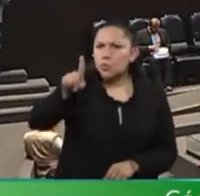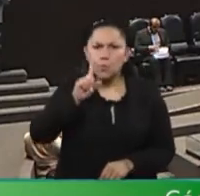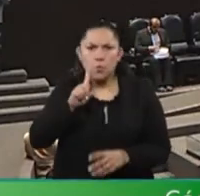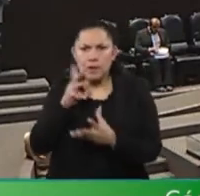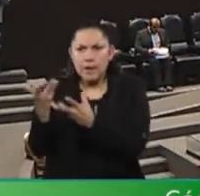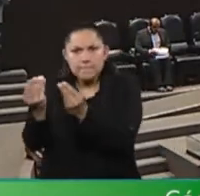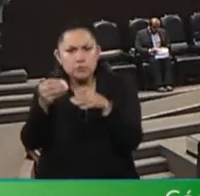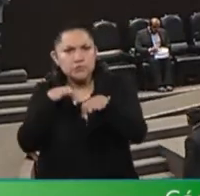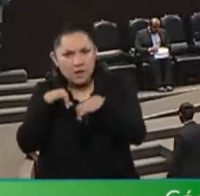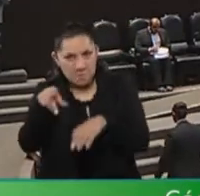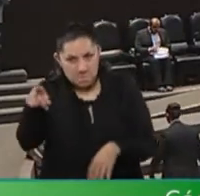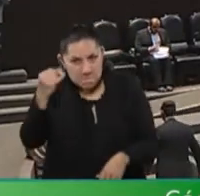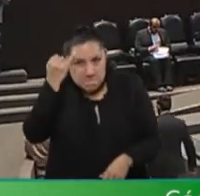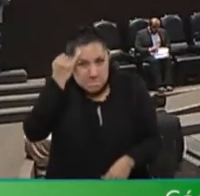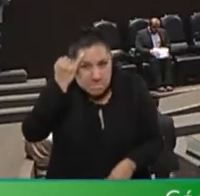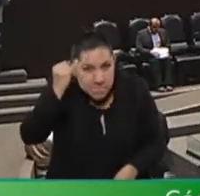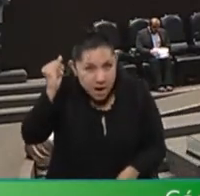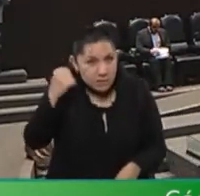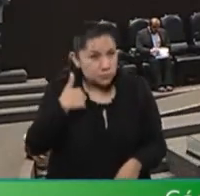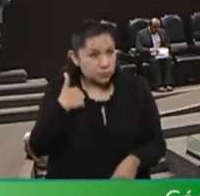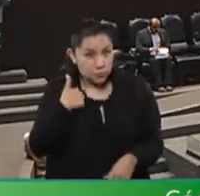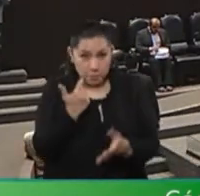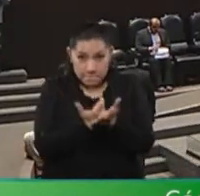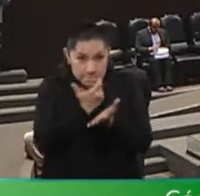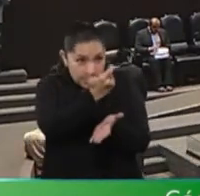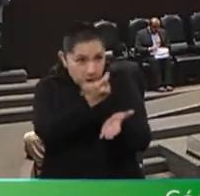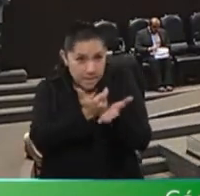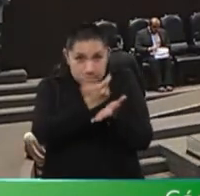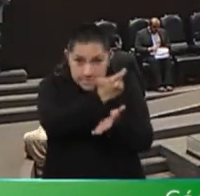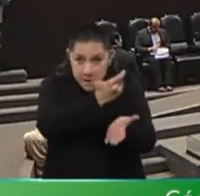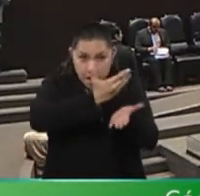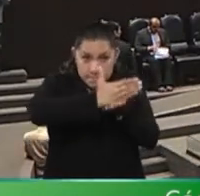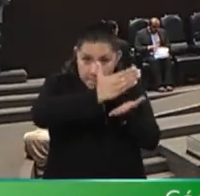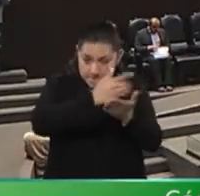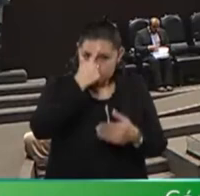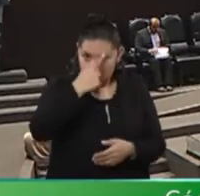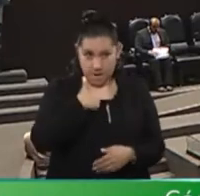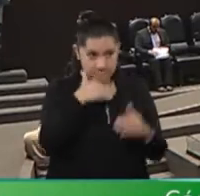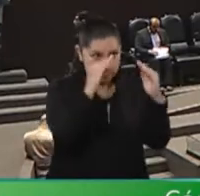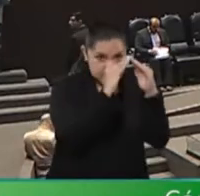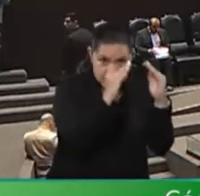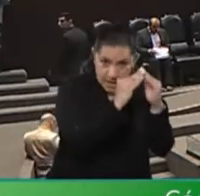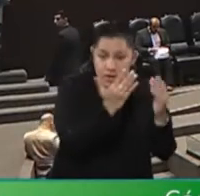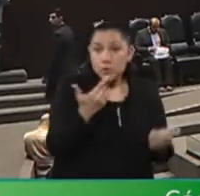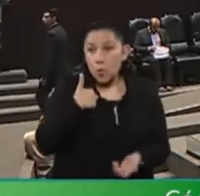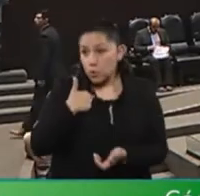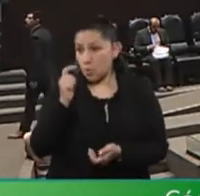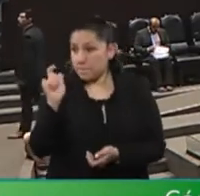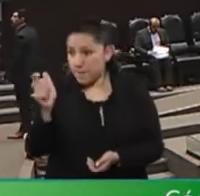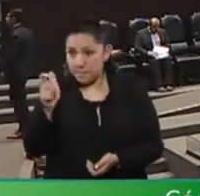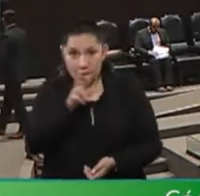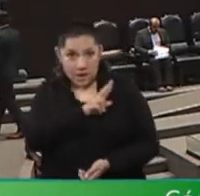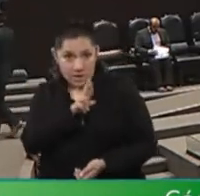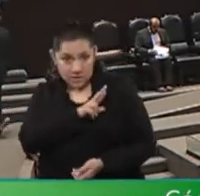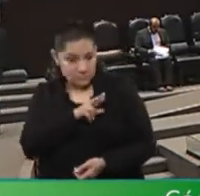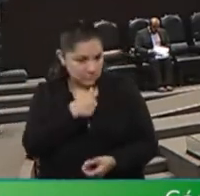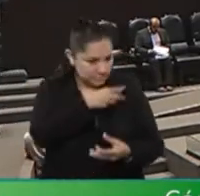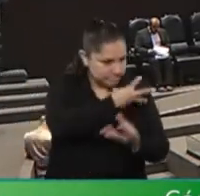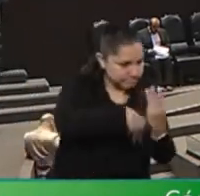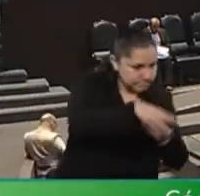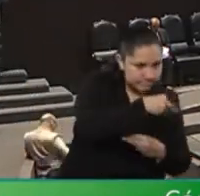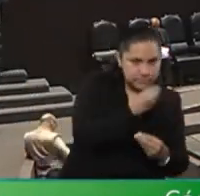o poder pagar una renta accesible que no la dejara sin comer a ella y a sus hijos por ello diputadas y